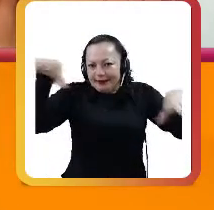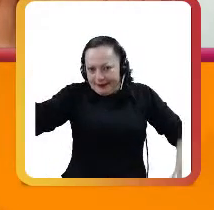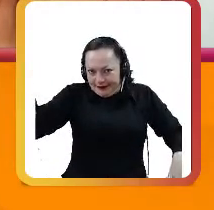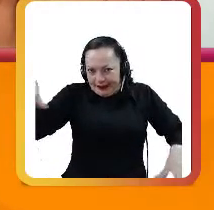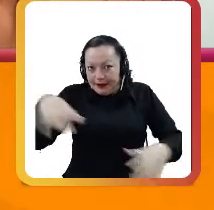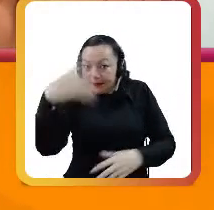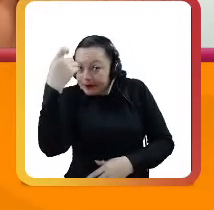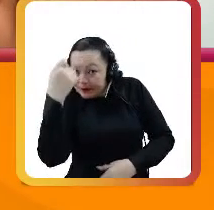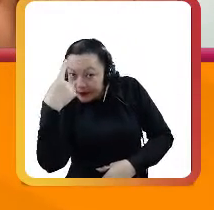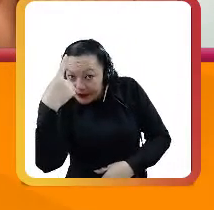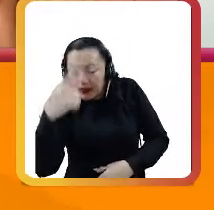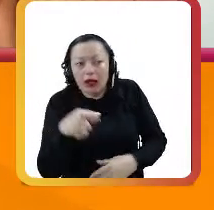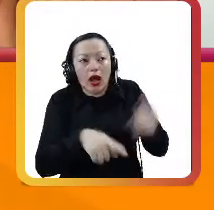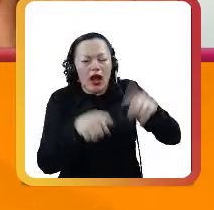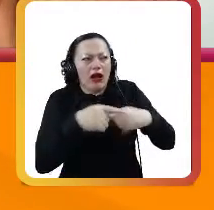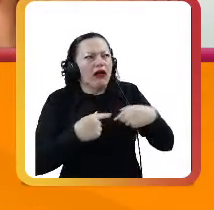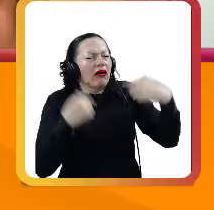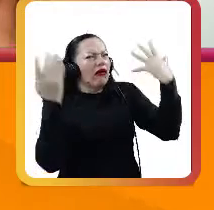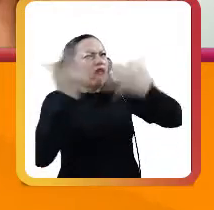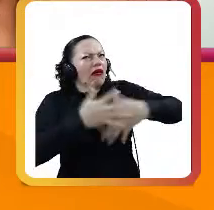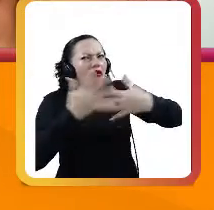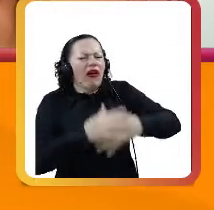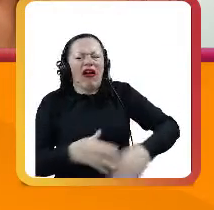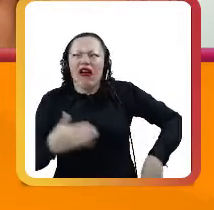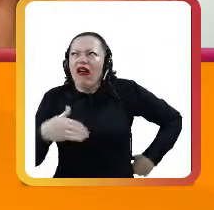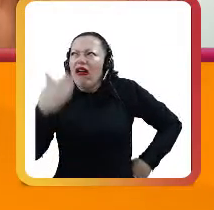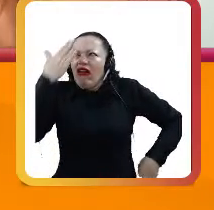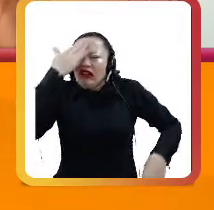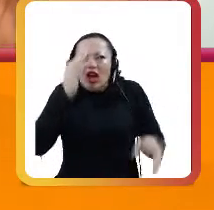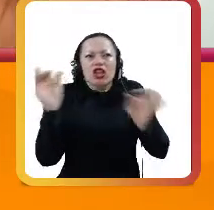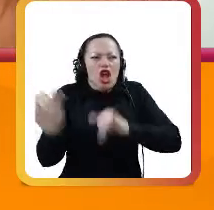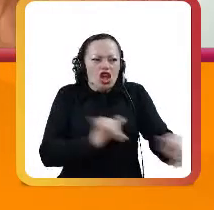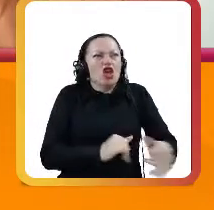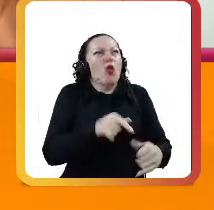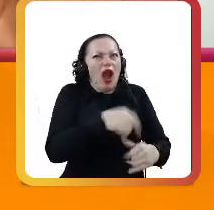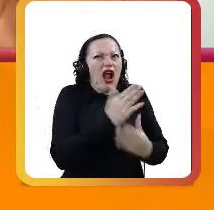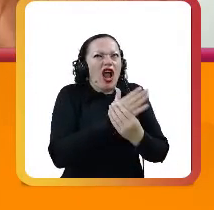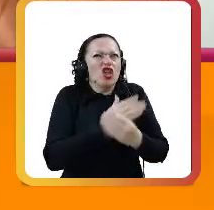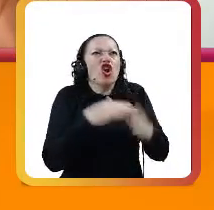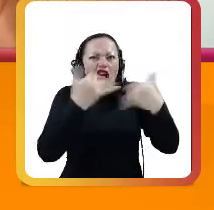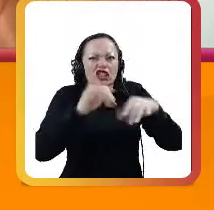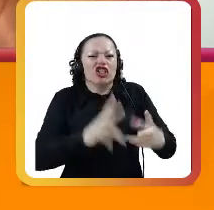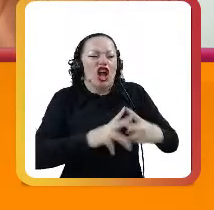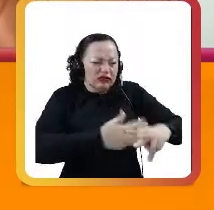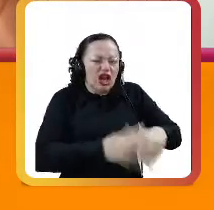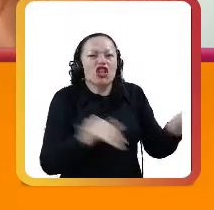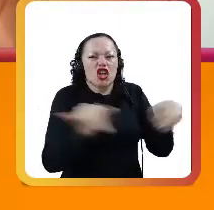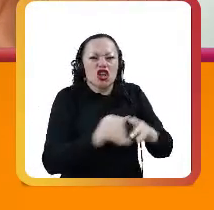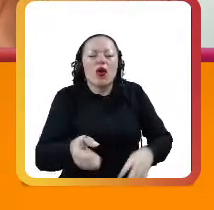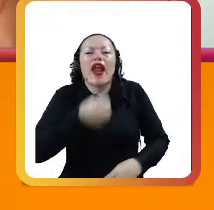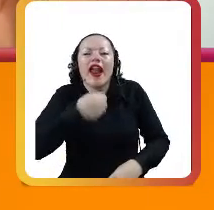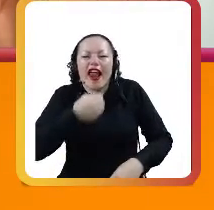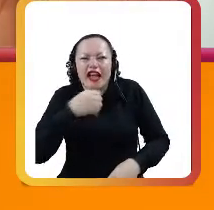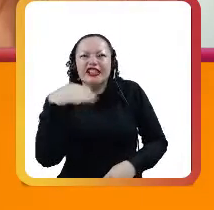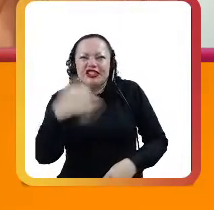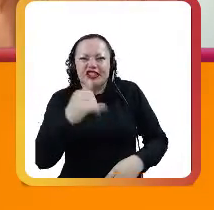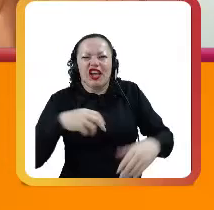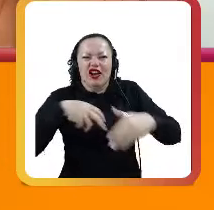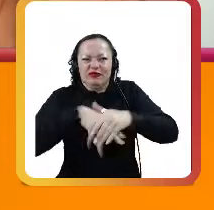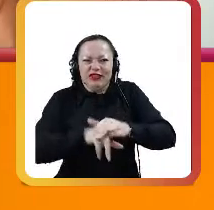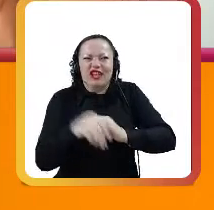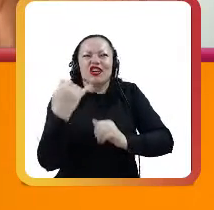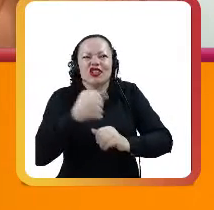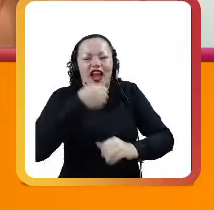para que así no nos vayamos a confundir y no vayan a pensar de que, en Dorada también, porque ya lo dijeron en las noticias, pero resulta